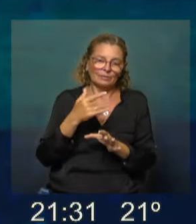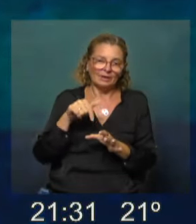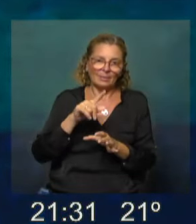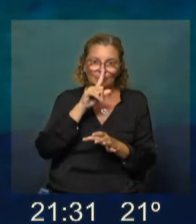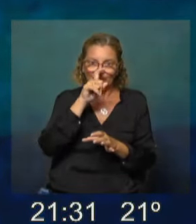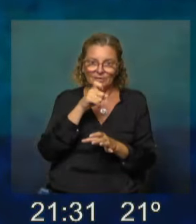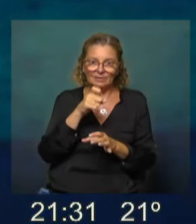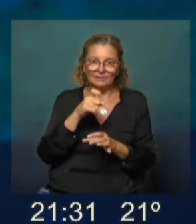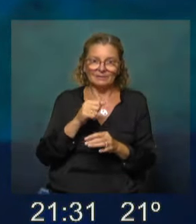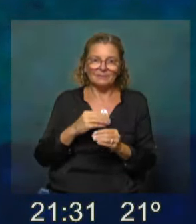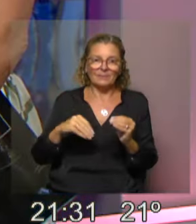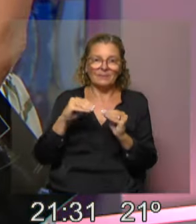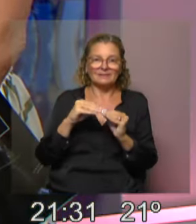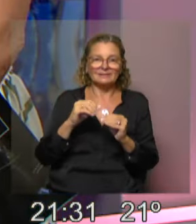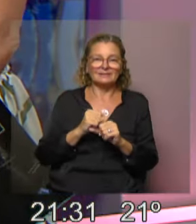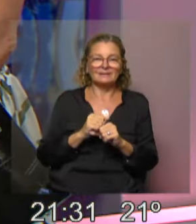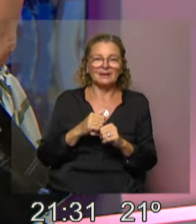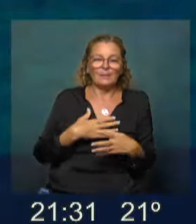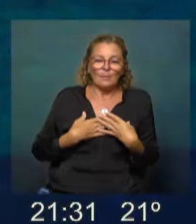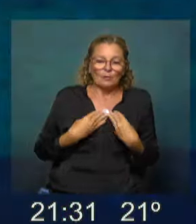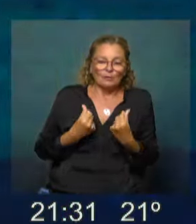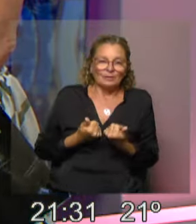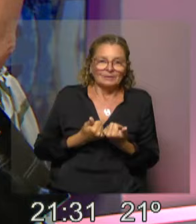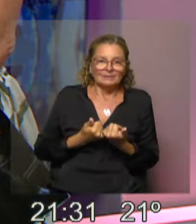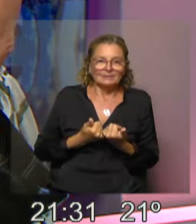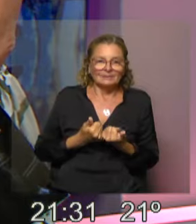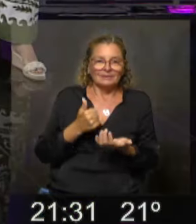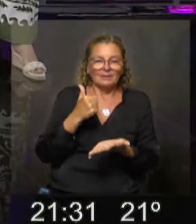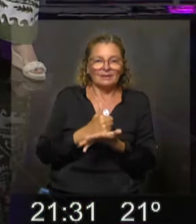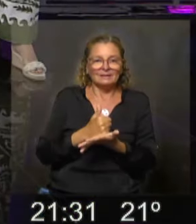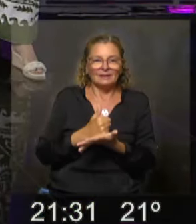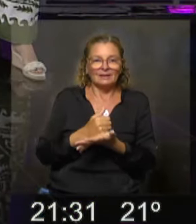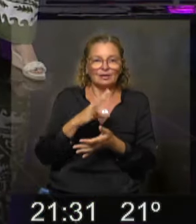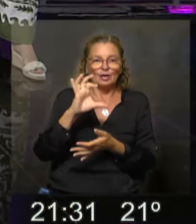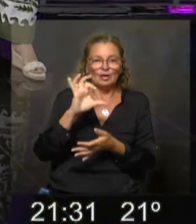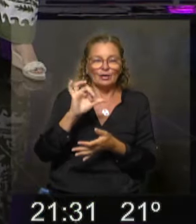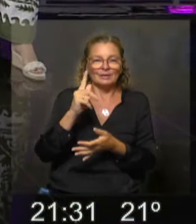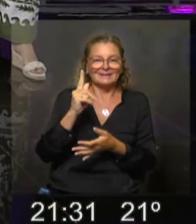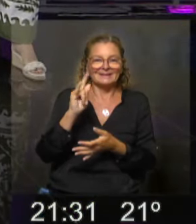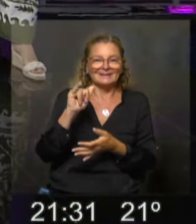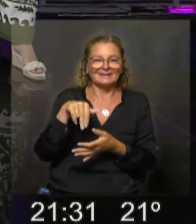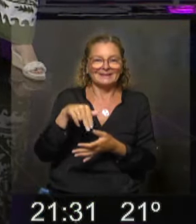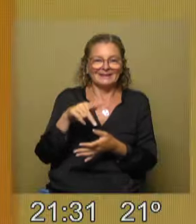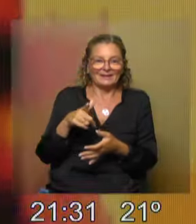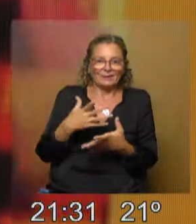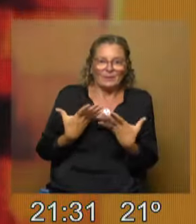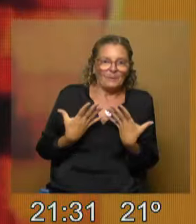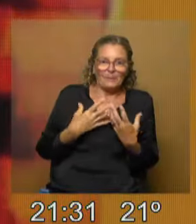Montevideo, más todavía. Tremendo. Una emoción tremenda. Decíamos, vas a estar en el Cosquín. Sí. Tremendo. No. No lo puedo creer